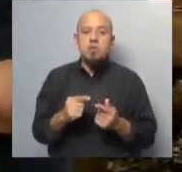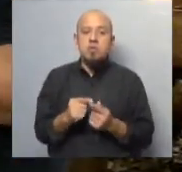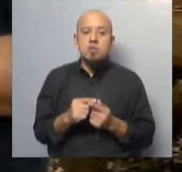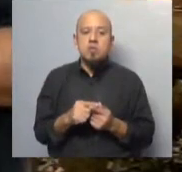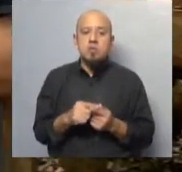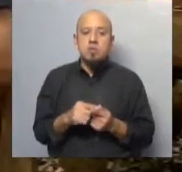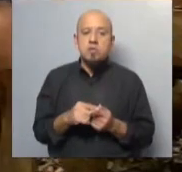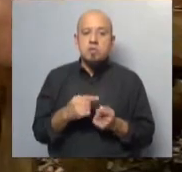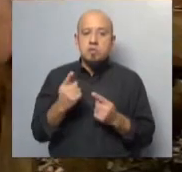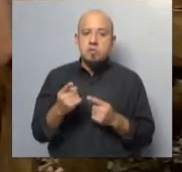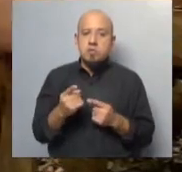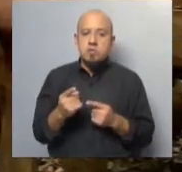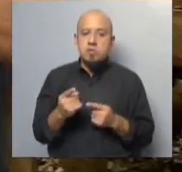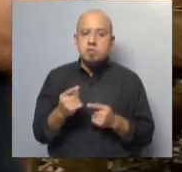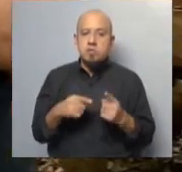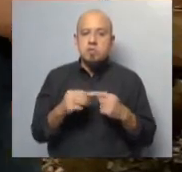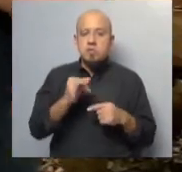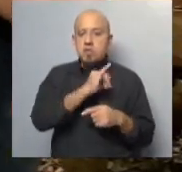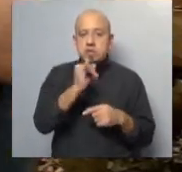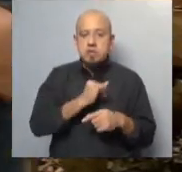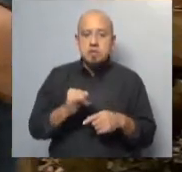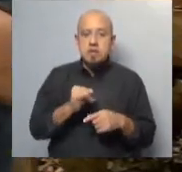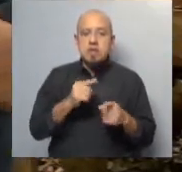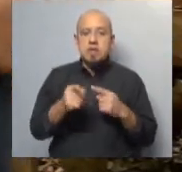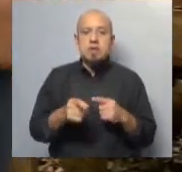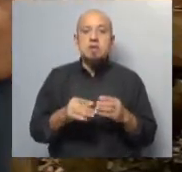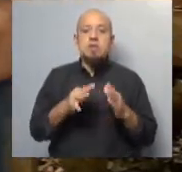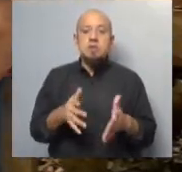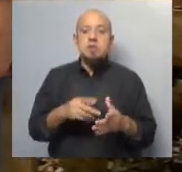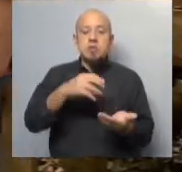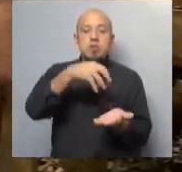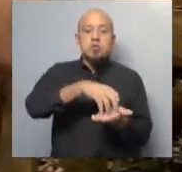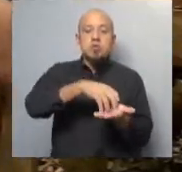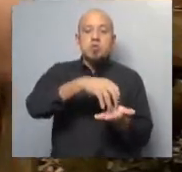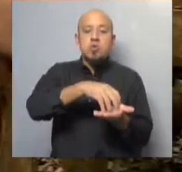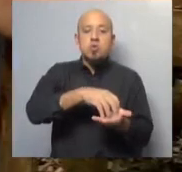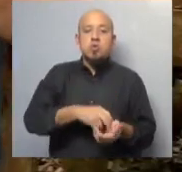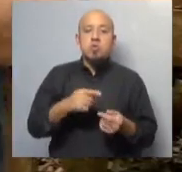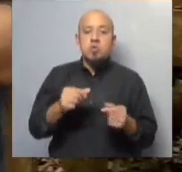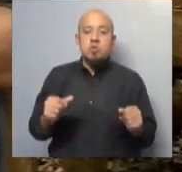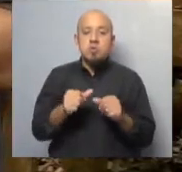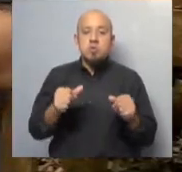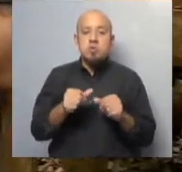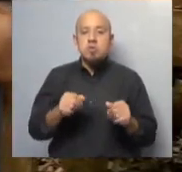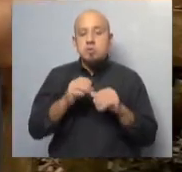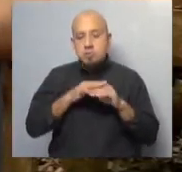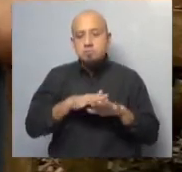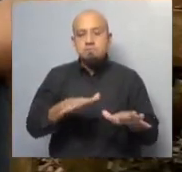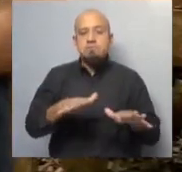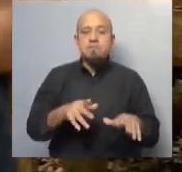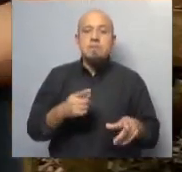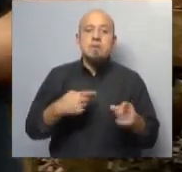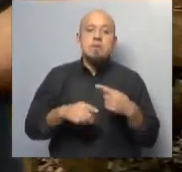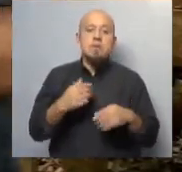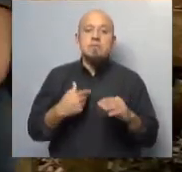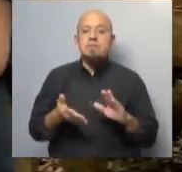esto, que nos detengamos acá. En realidad las setas son aparatos reproductores de los hongos que se forman cuando se va a reproducir y que, bueno, las